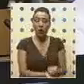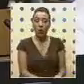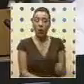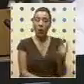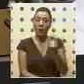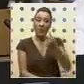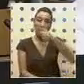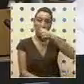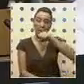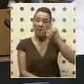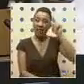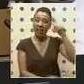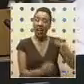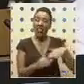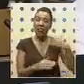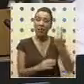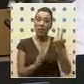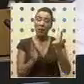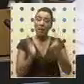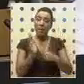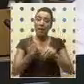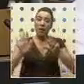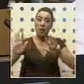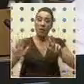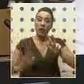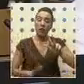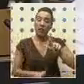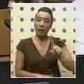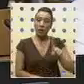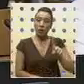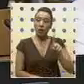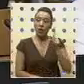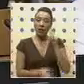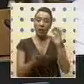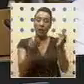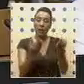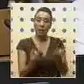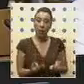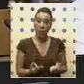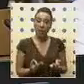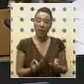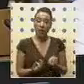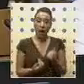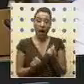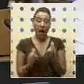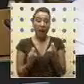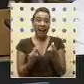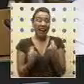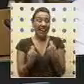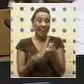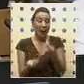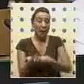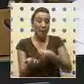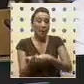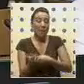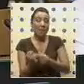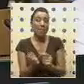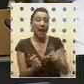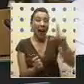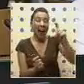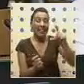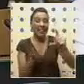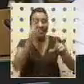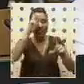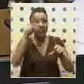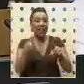Las universidades privadas creadas después del año 1981 tienen en promedio aranceles más altos que las tradicionales, mientras que estas